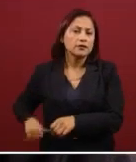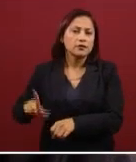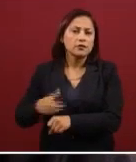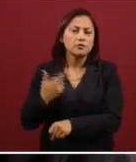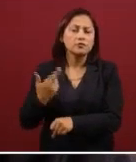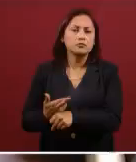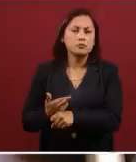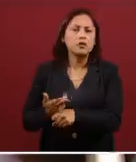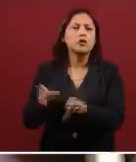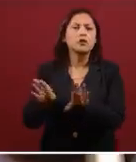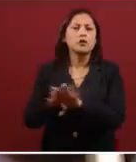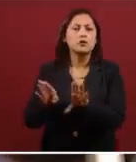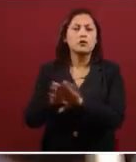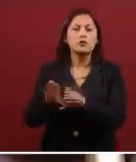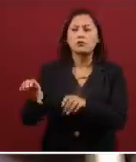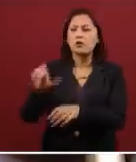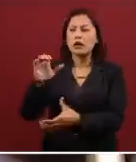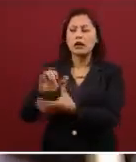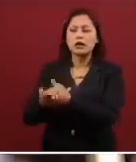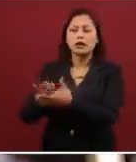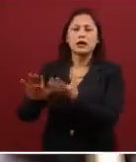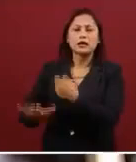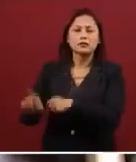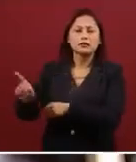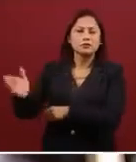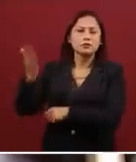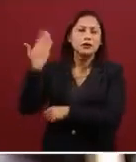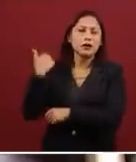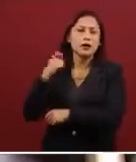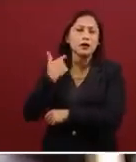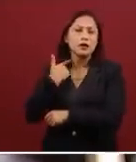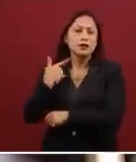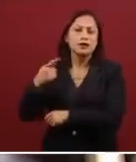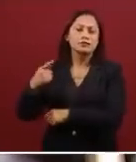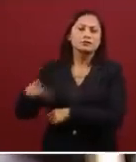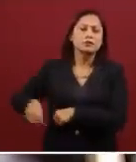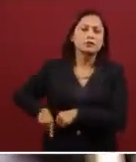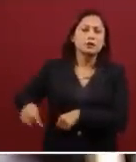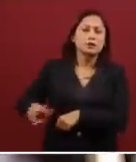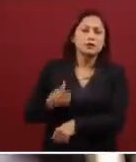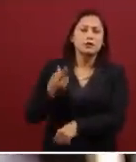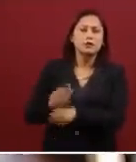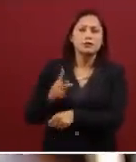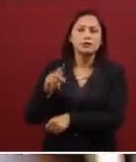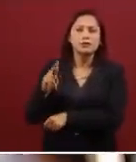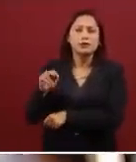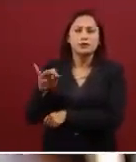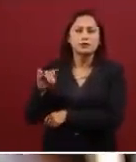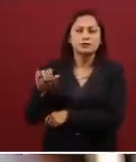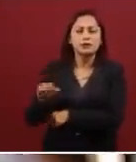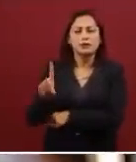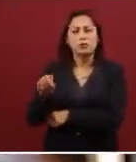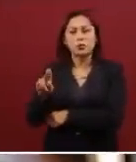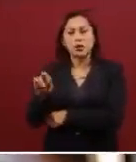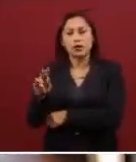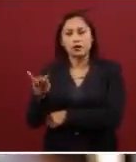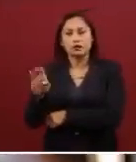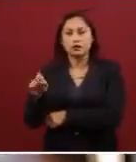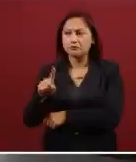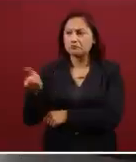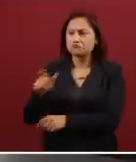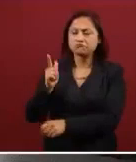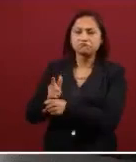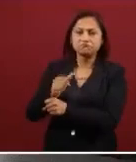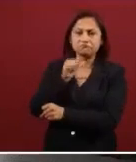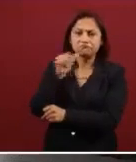Macías, esposa del gobernador priista corrupto de Veracruz, Javier Duarte, solo como ejemplos.